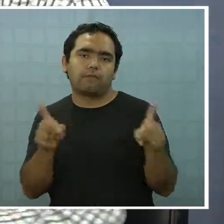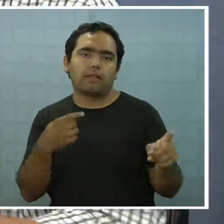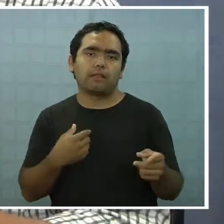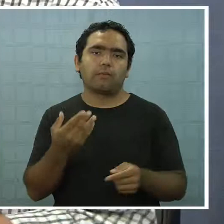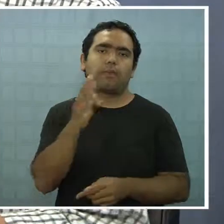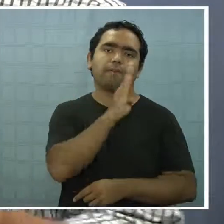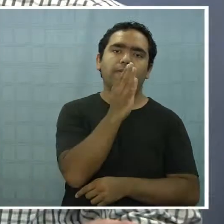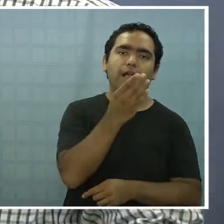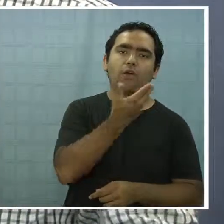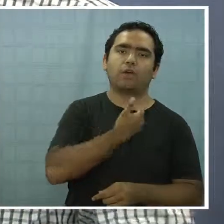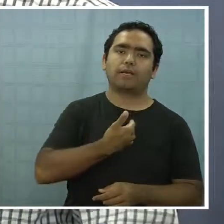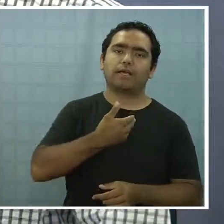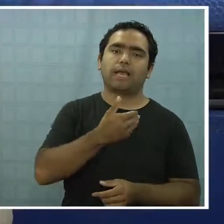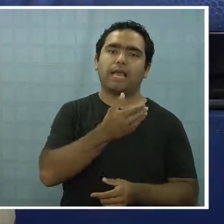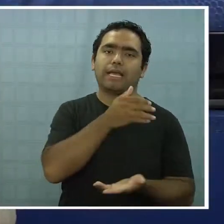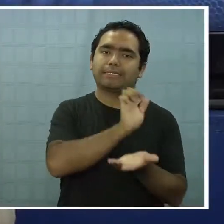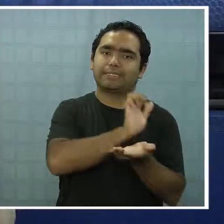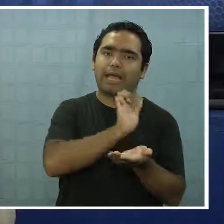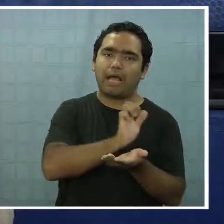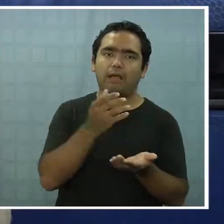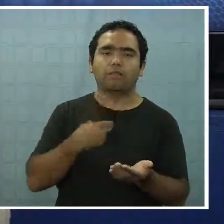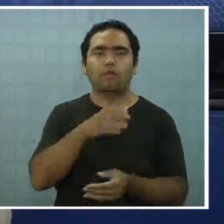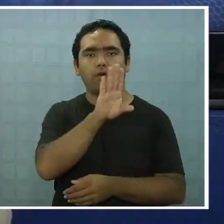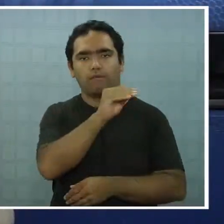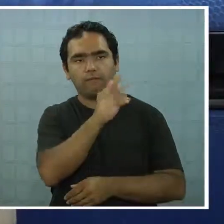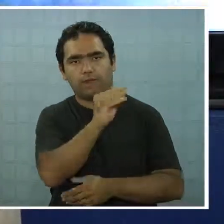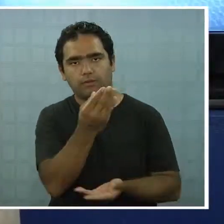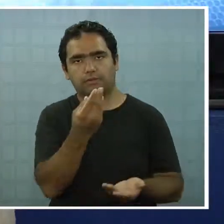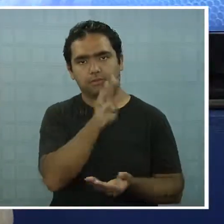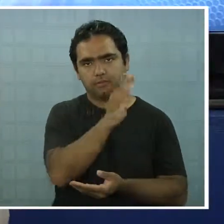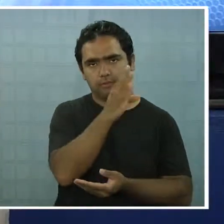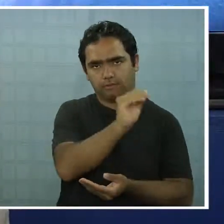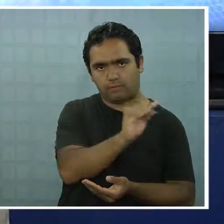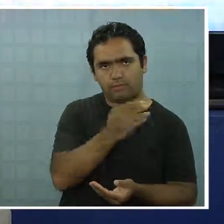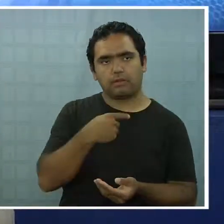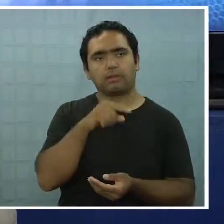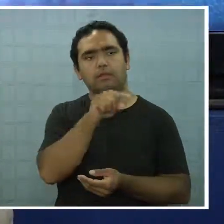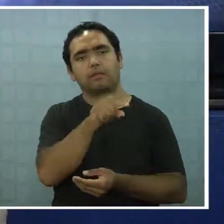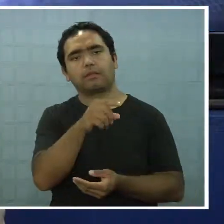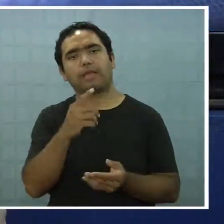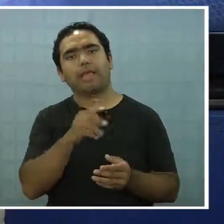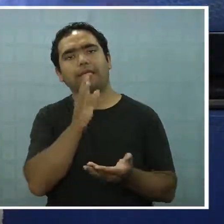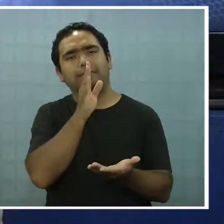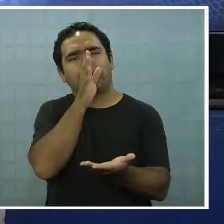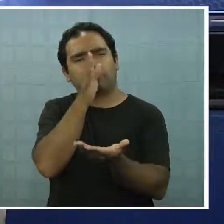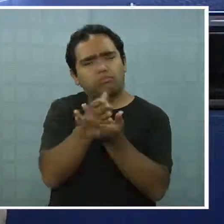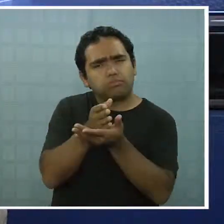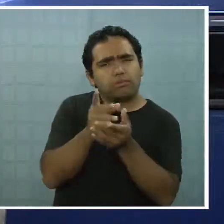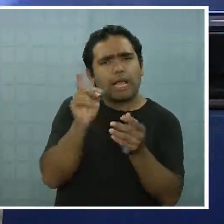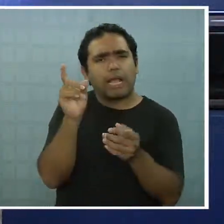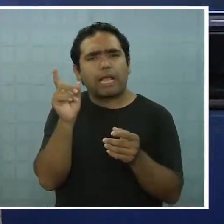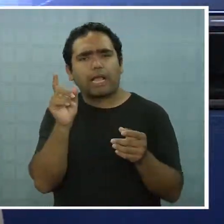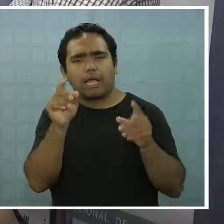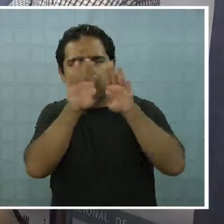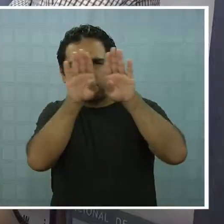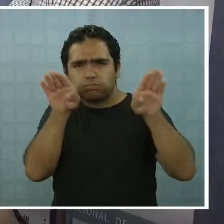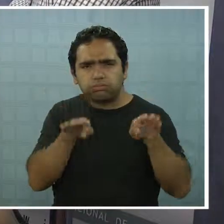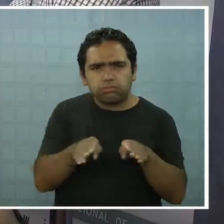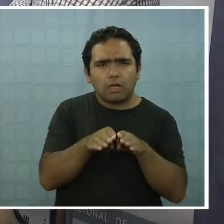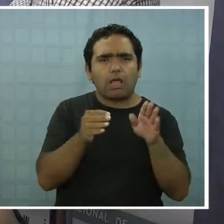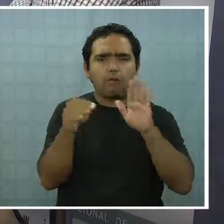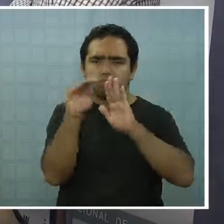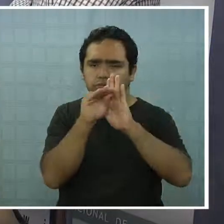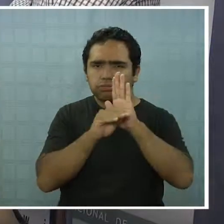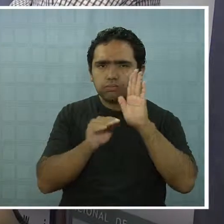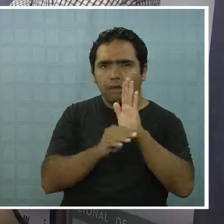Banco del Estado prácticamente es un banco más privado. Muchas veces porque se ha transformado en un banco que a lo mejor de repente se rige más como los criterios de cualquier banco privado,